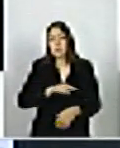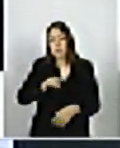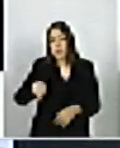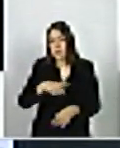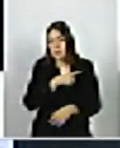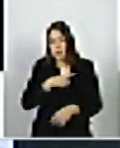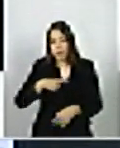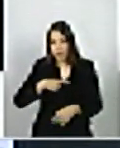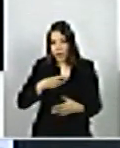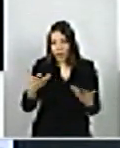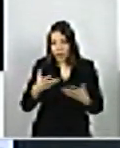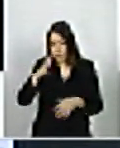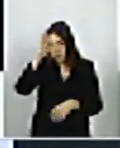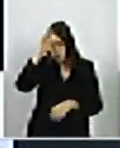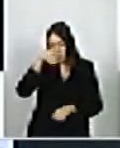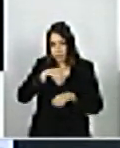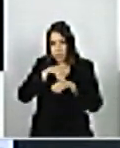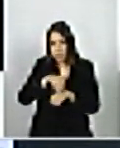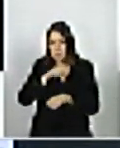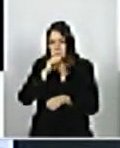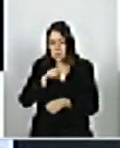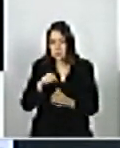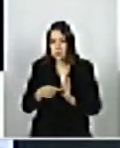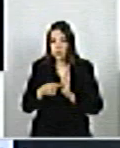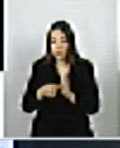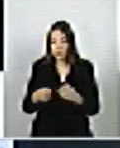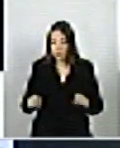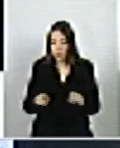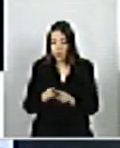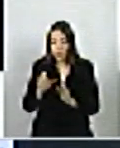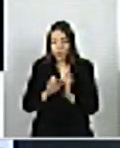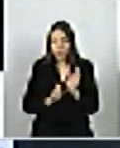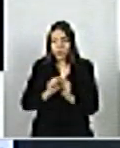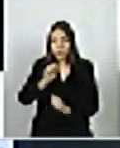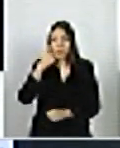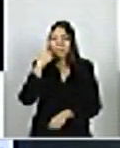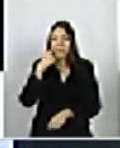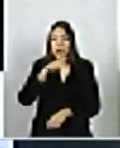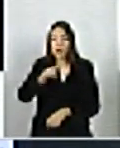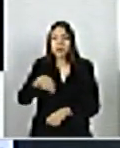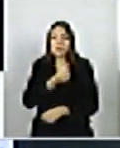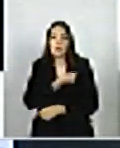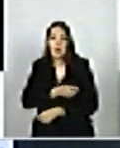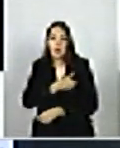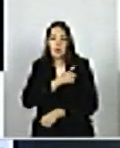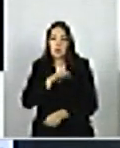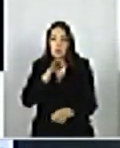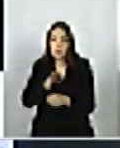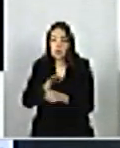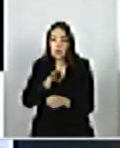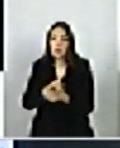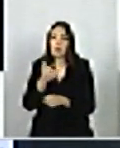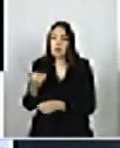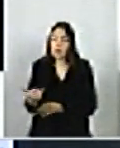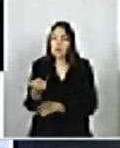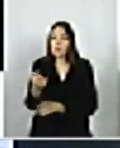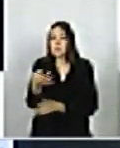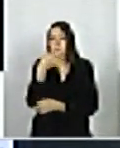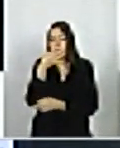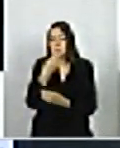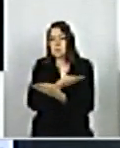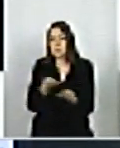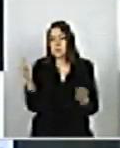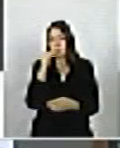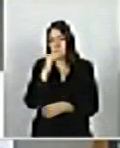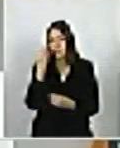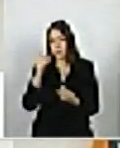lo que dice la Constitución en materia de protección de la salud y de distribución gratuita de medicinas. Muchas